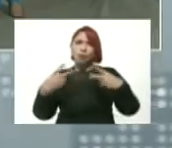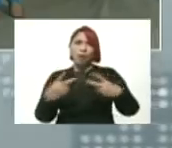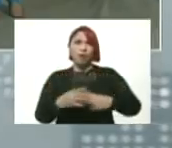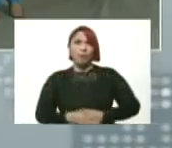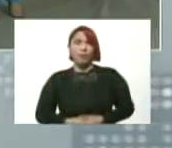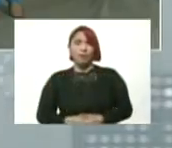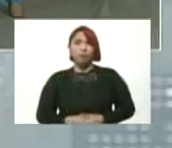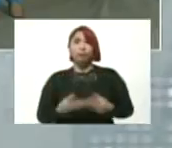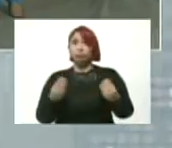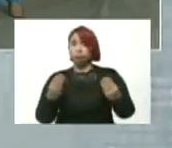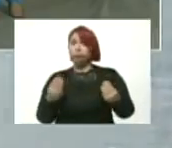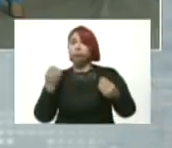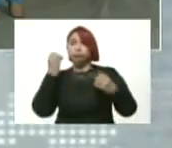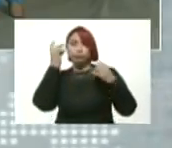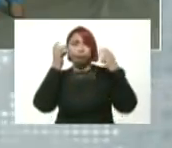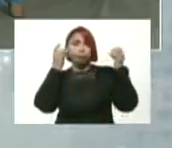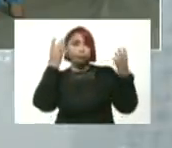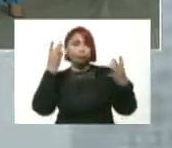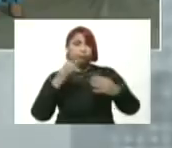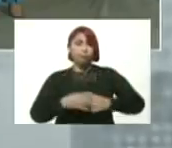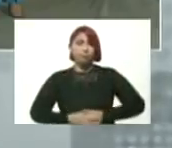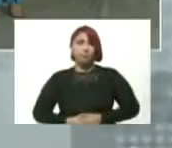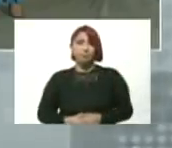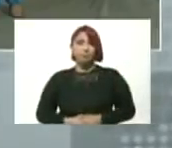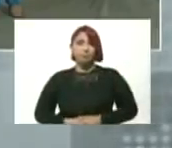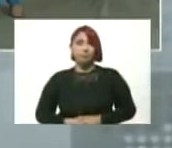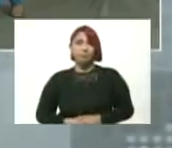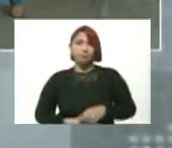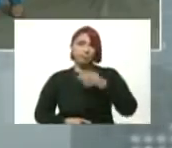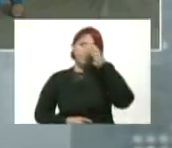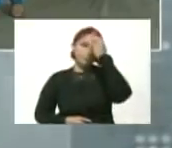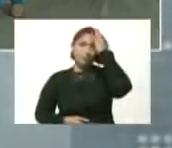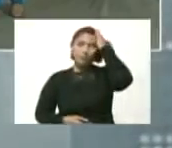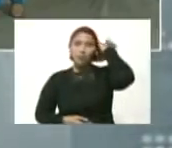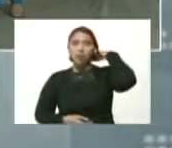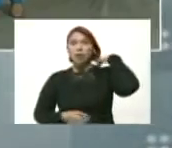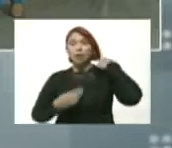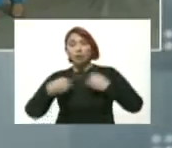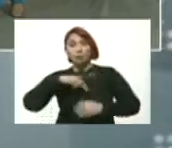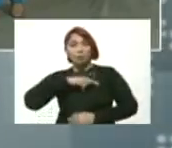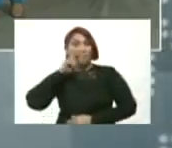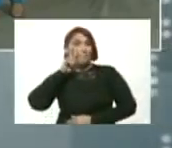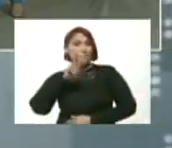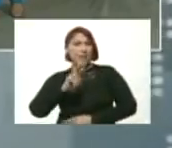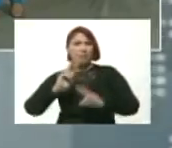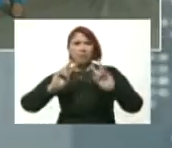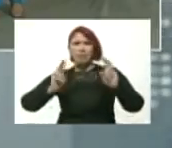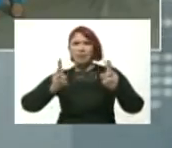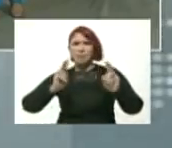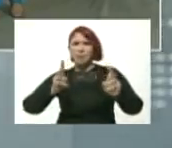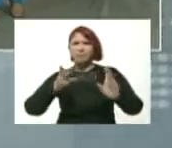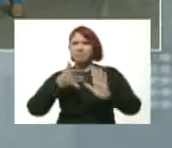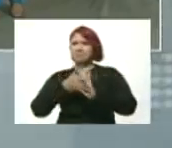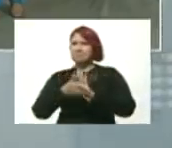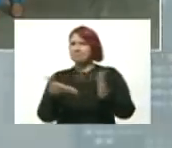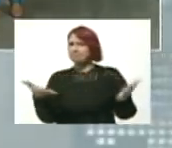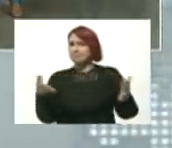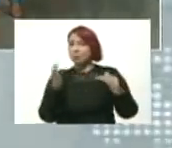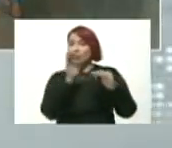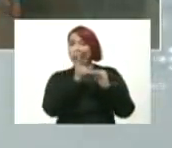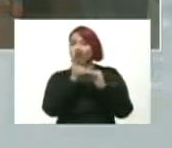tiene mucho ingenio innovación creatividad estábamos viendo el tema de los